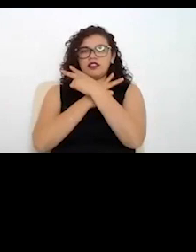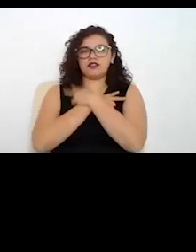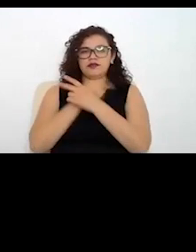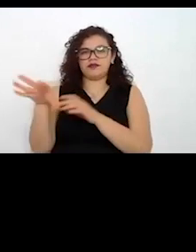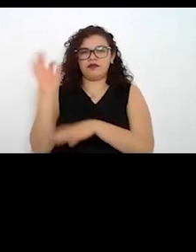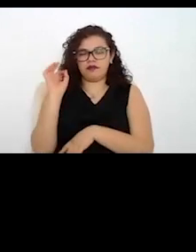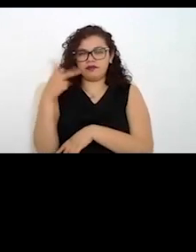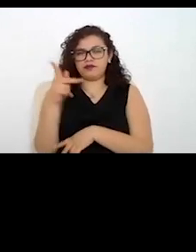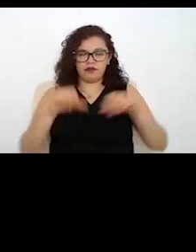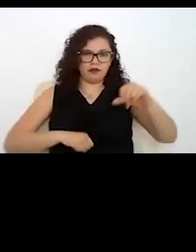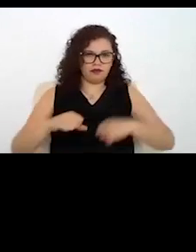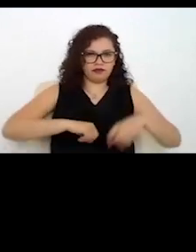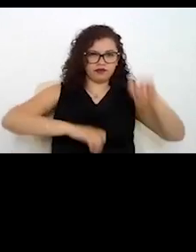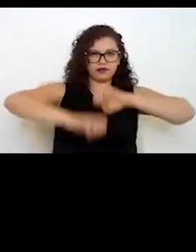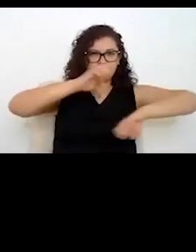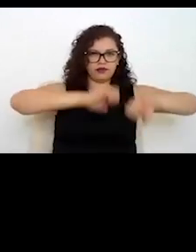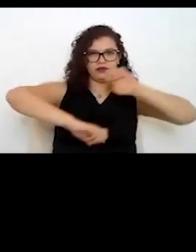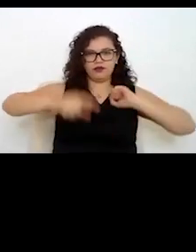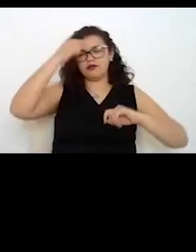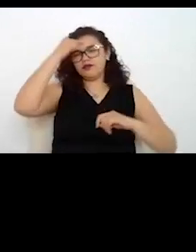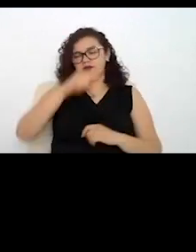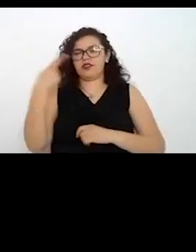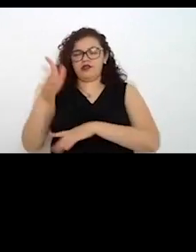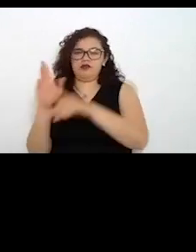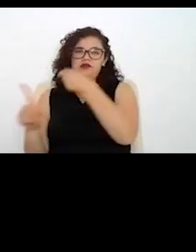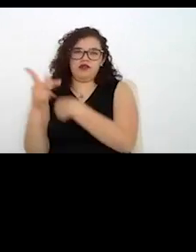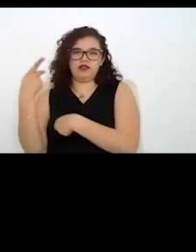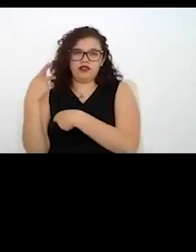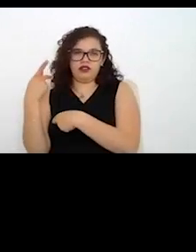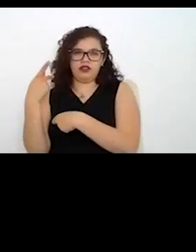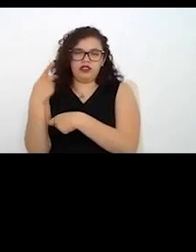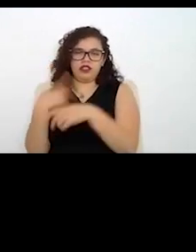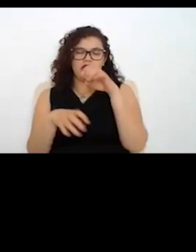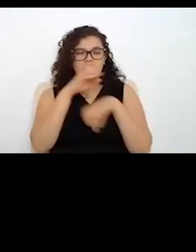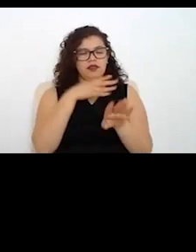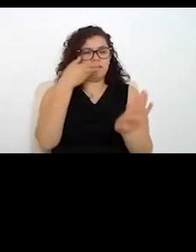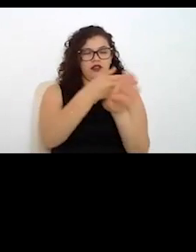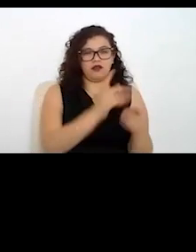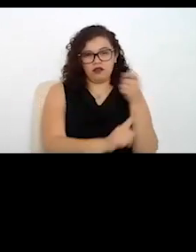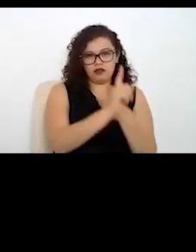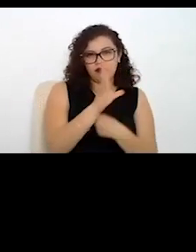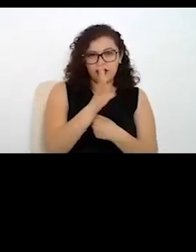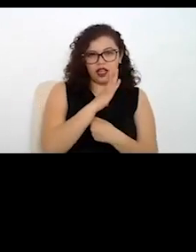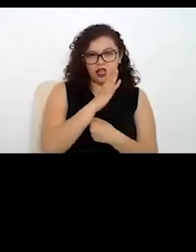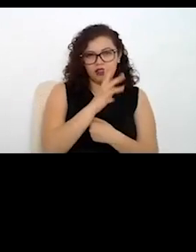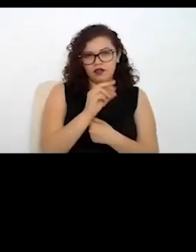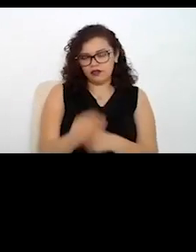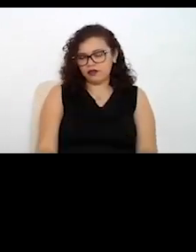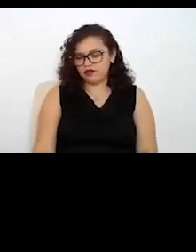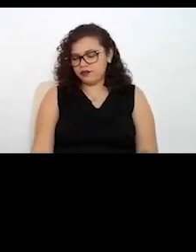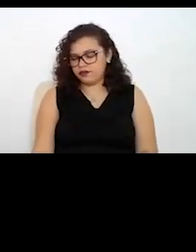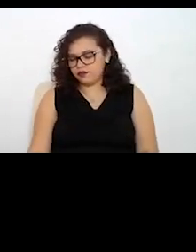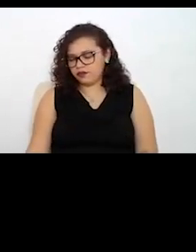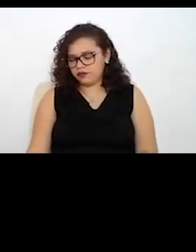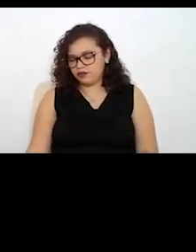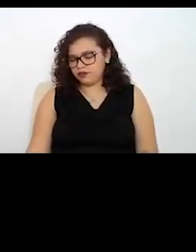y las actividades de la empresa, con el fin de que no perjudique las actividades de la empresa. Entonces, principalmente,